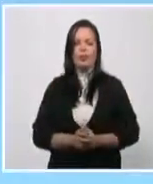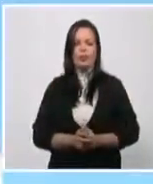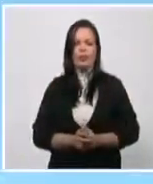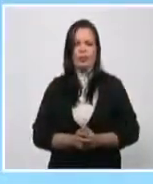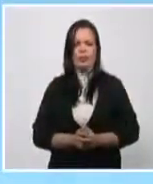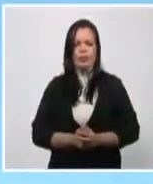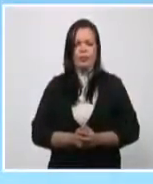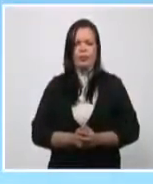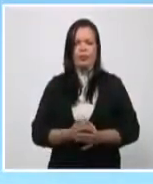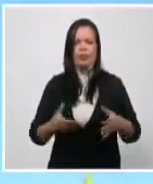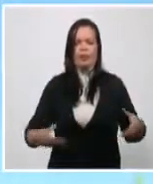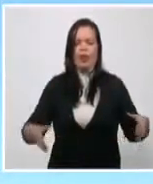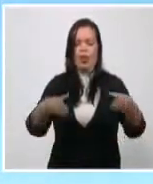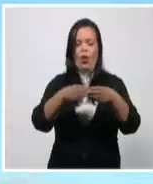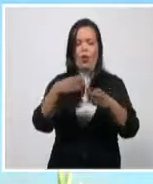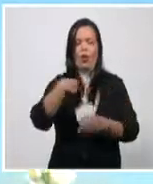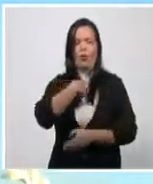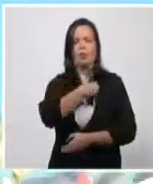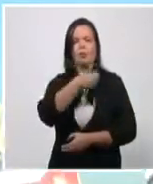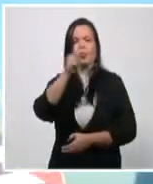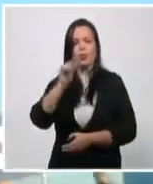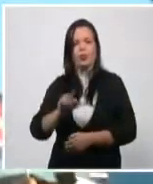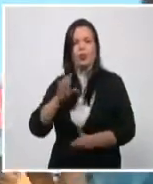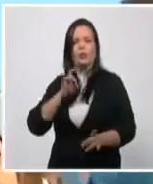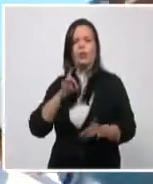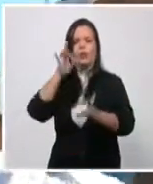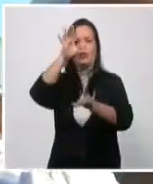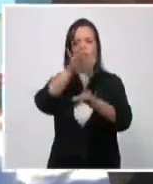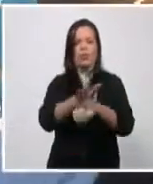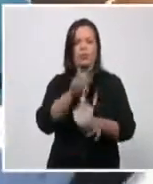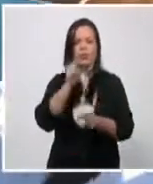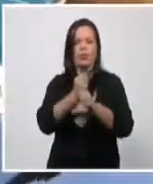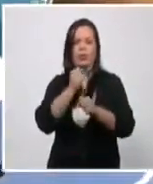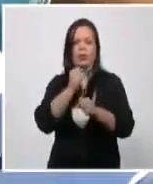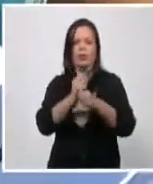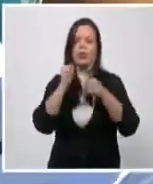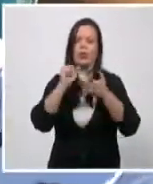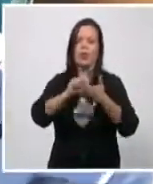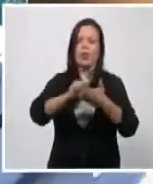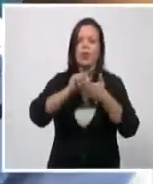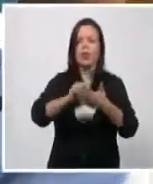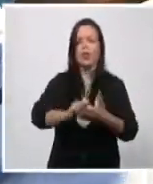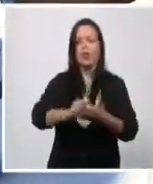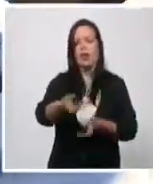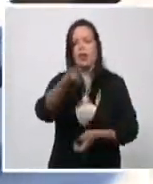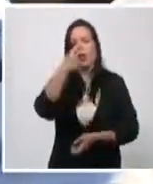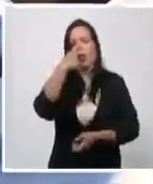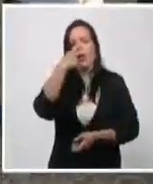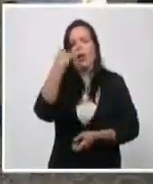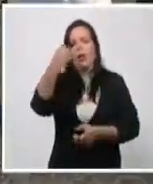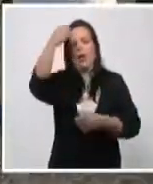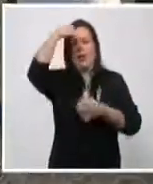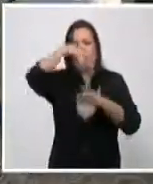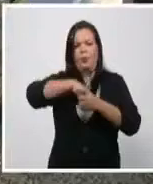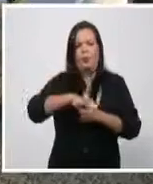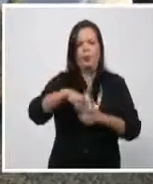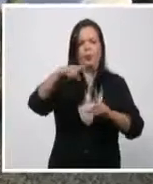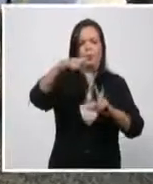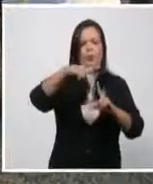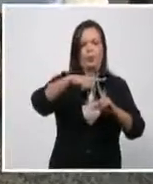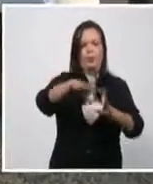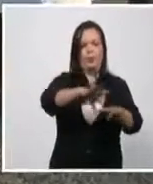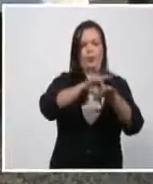La brigada comenzó sus labores asistenciales en servicios de medicina interna, terapia intensiva, terapia